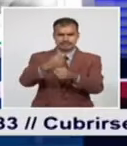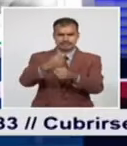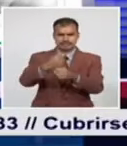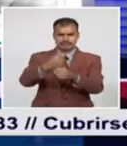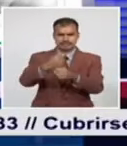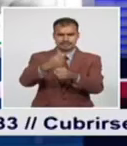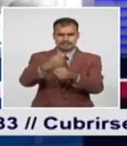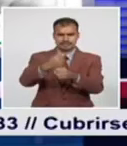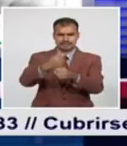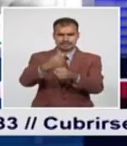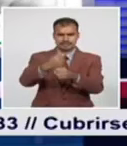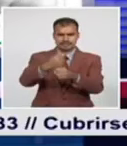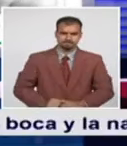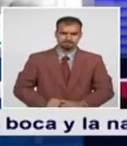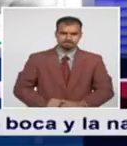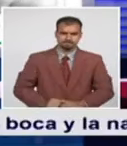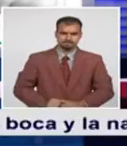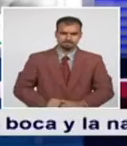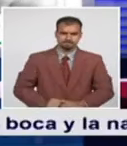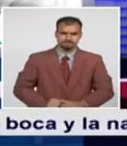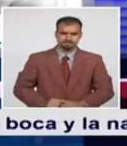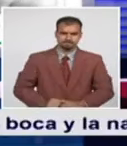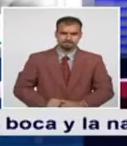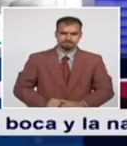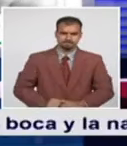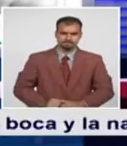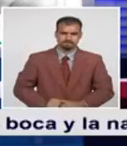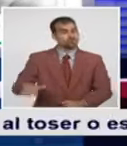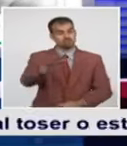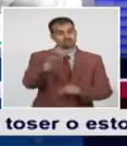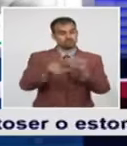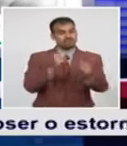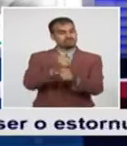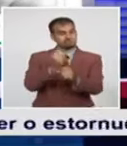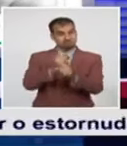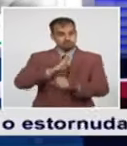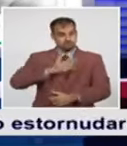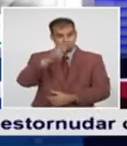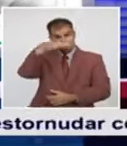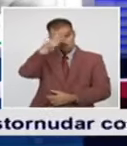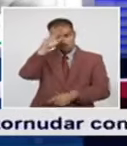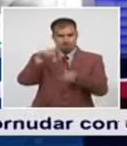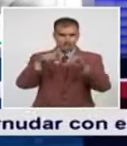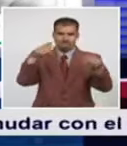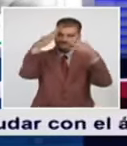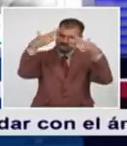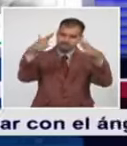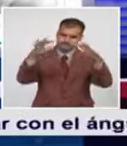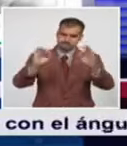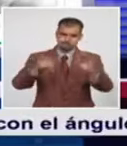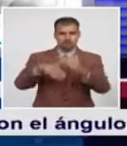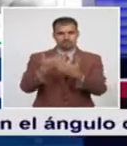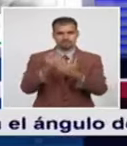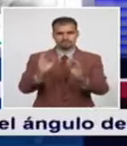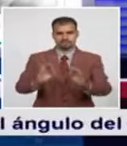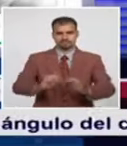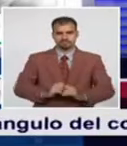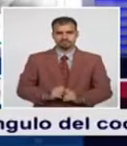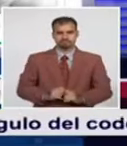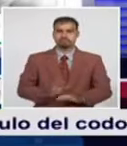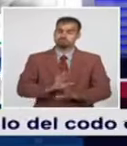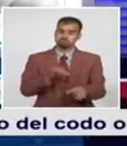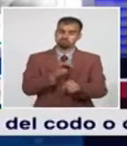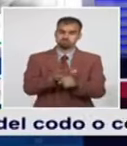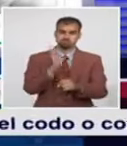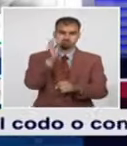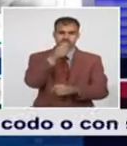epidemia. A todos los trabajadores de Cuba, muchísimas felicidades en su día. Iniciamos así esta conferencia de